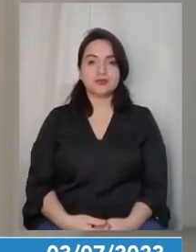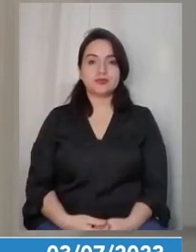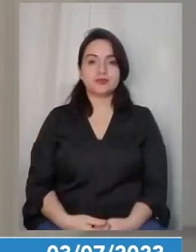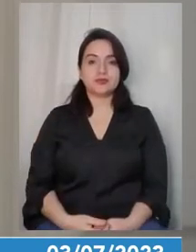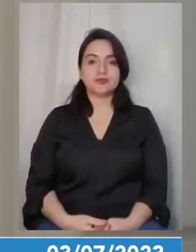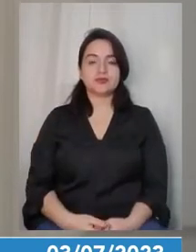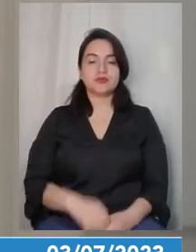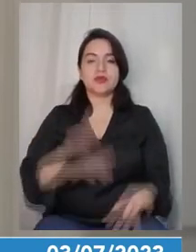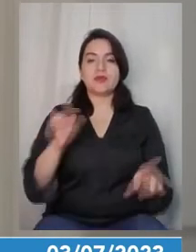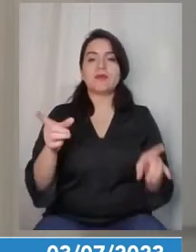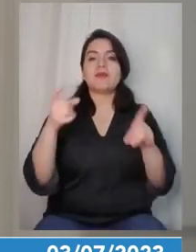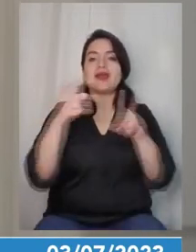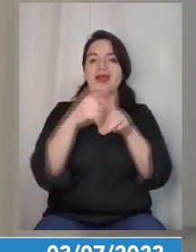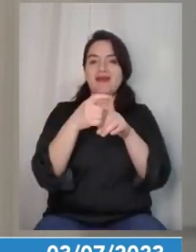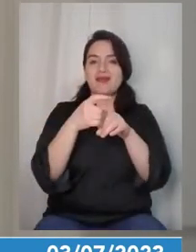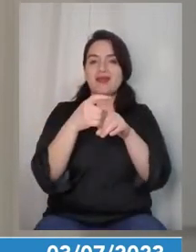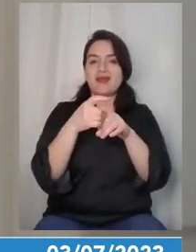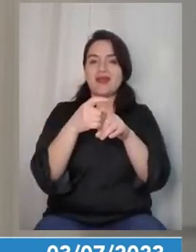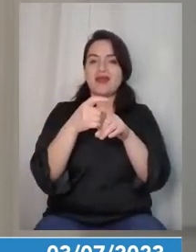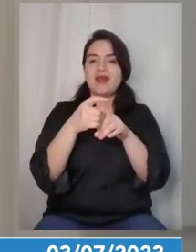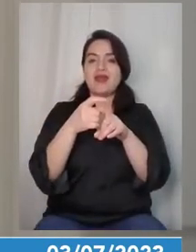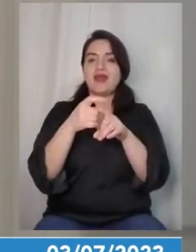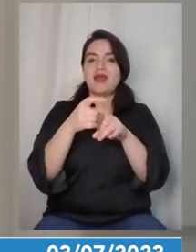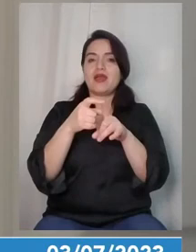no fue lo suficientemente